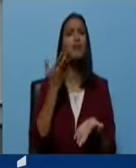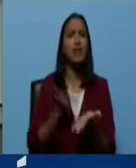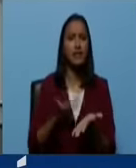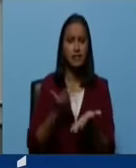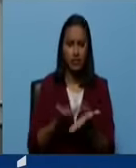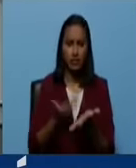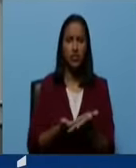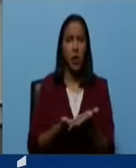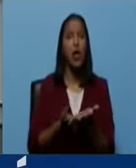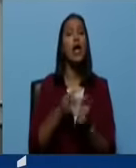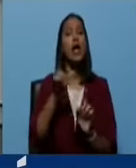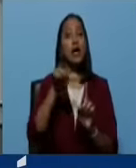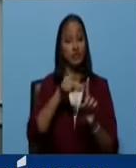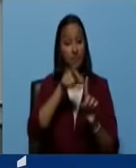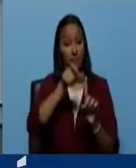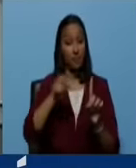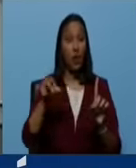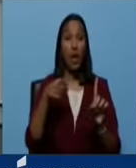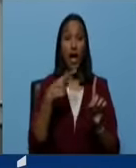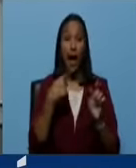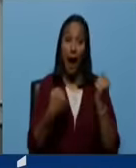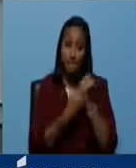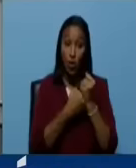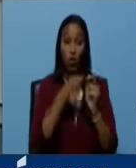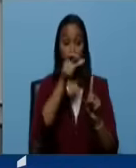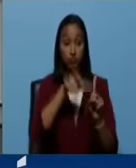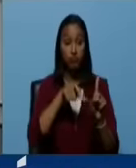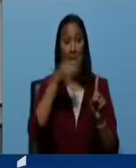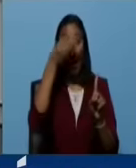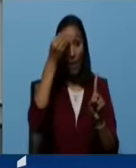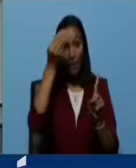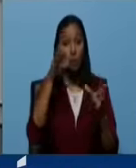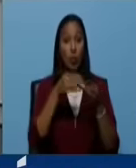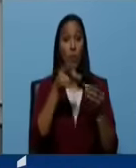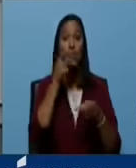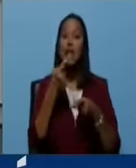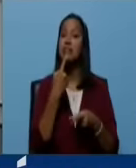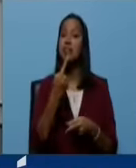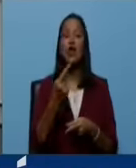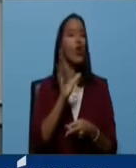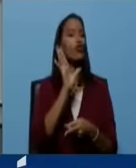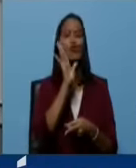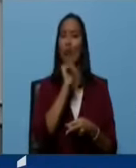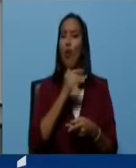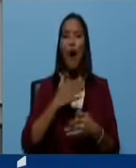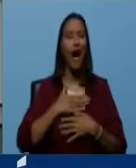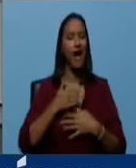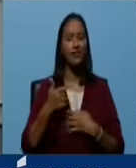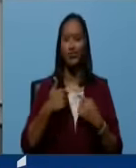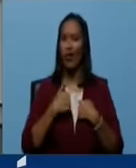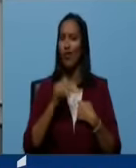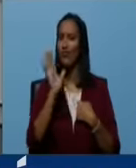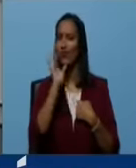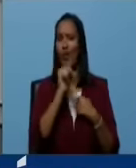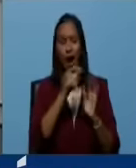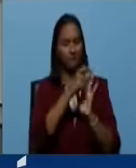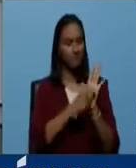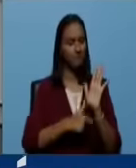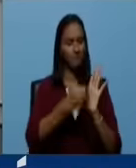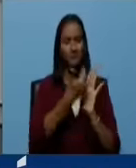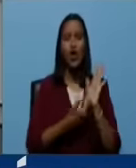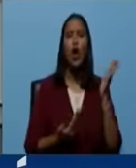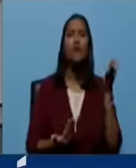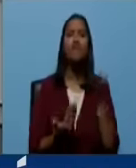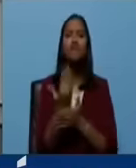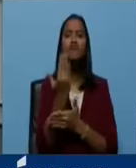las actas. Entonces usted refiere un presunto fraude, que hubo esto, lo otro, pero cuando